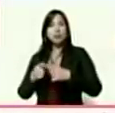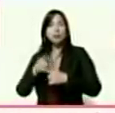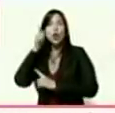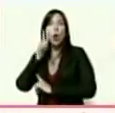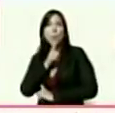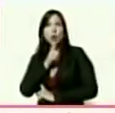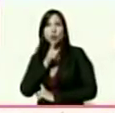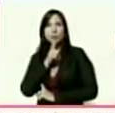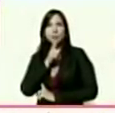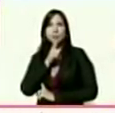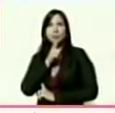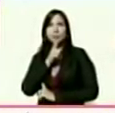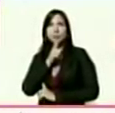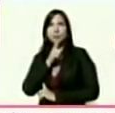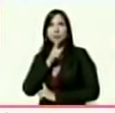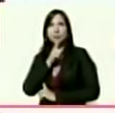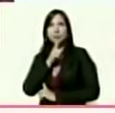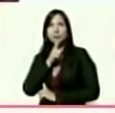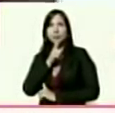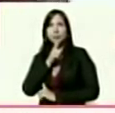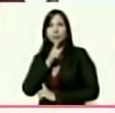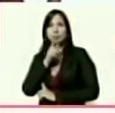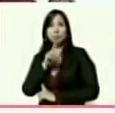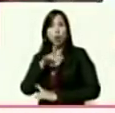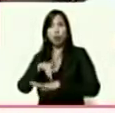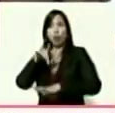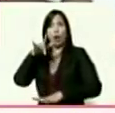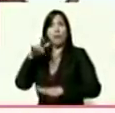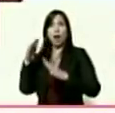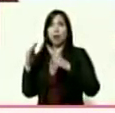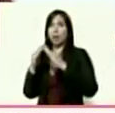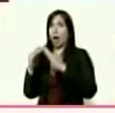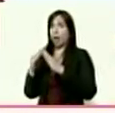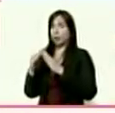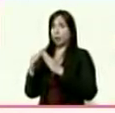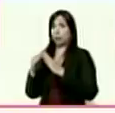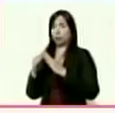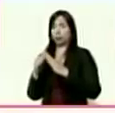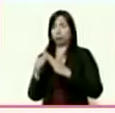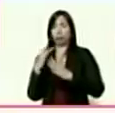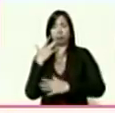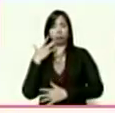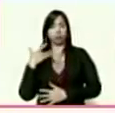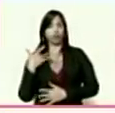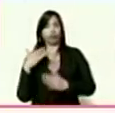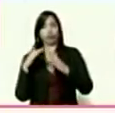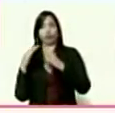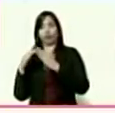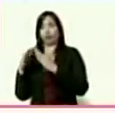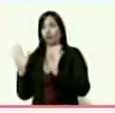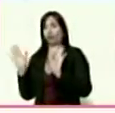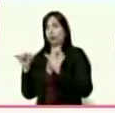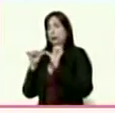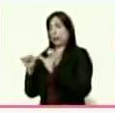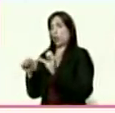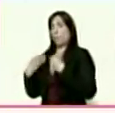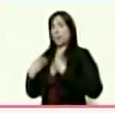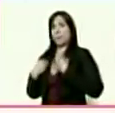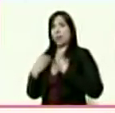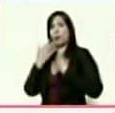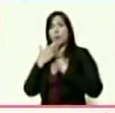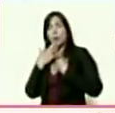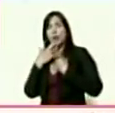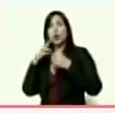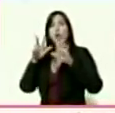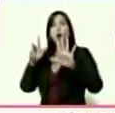López. No los tocaban en la casa, en el castillo de Betancourt López. Se quedó viviendo por lo menos